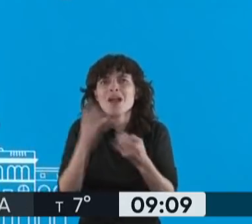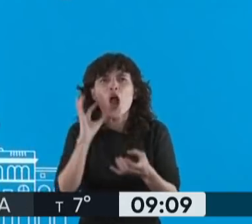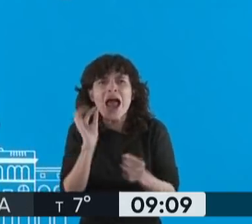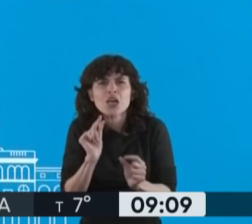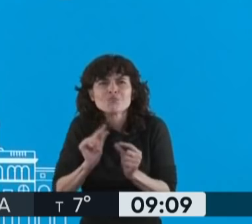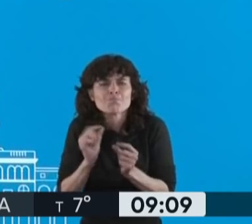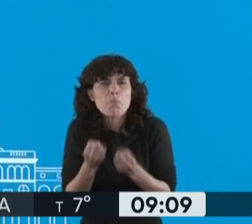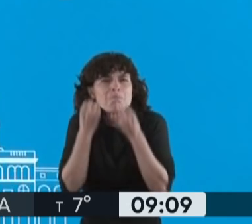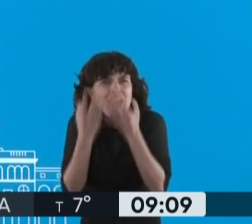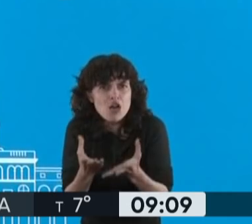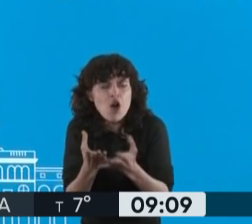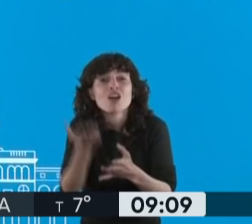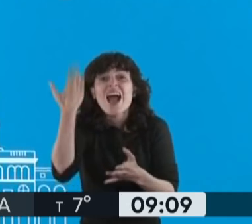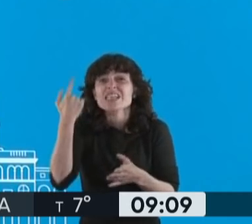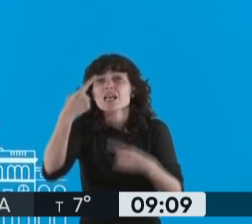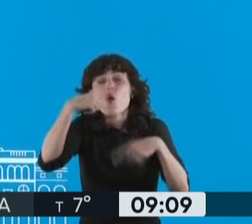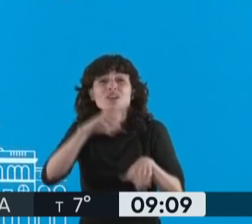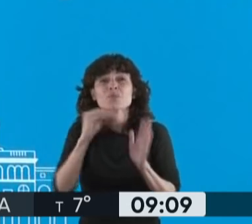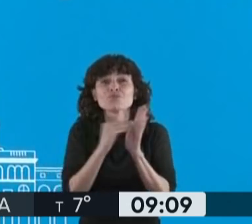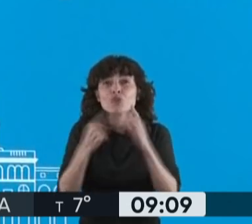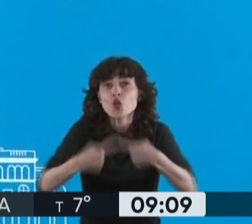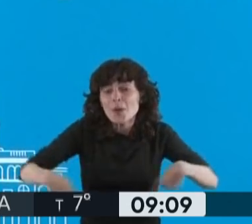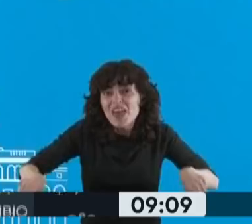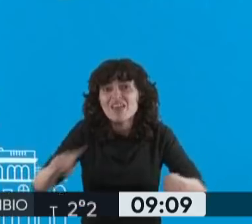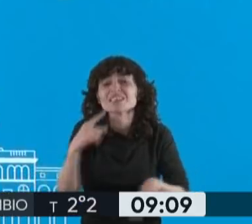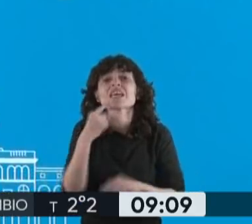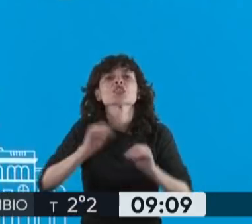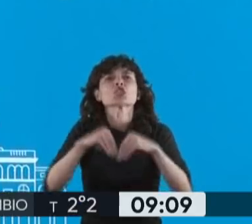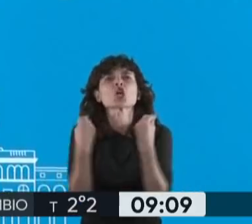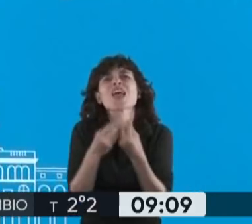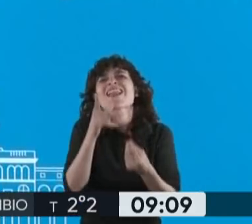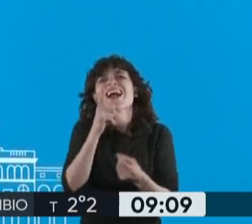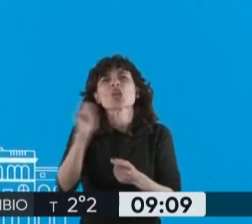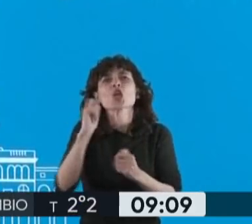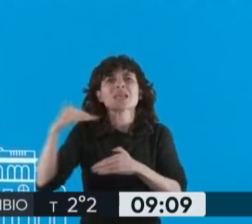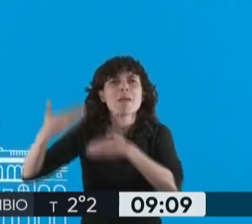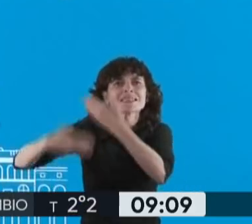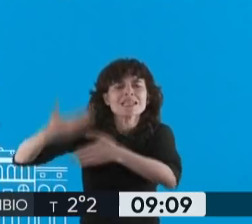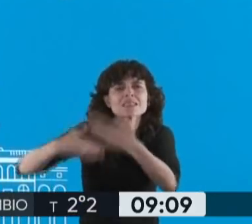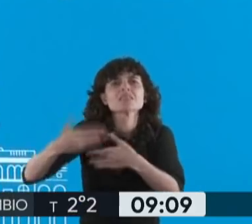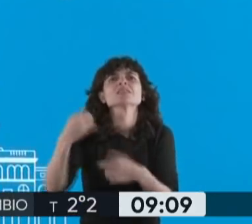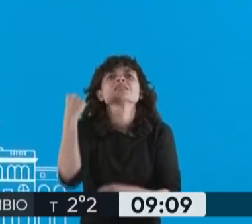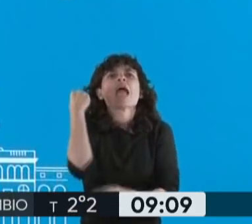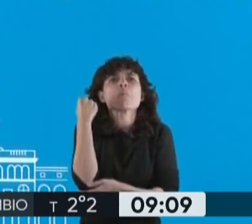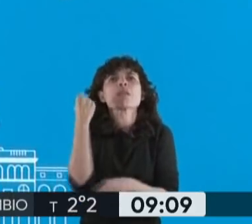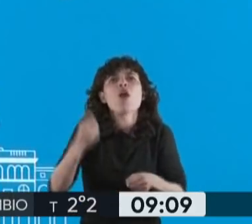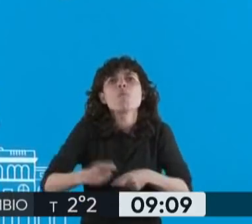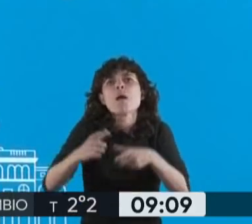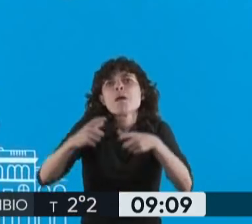tenemos desde ayer nos muestra que llevamos 14 meses consecutivos de crecimiento del empleo, que creció